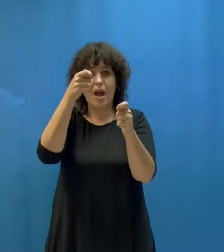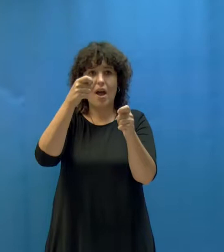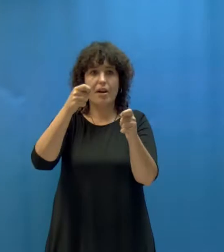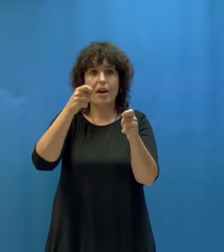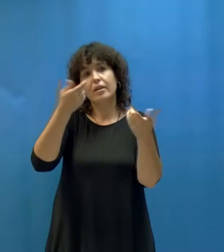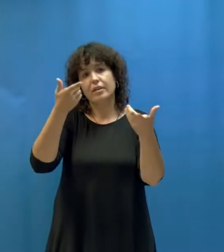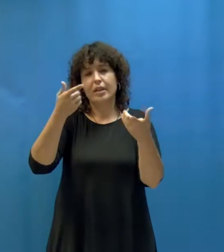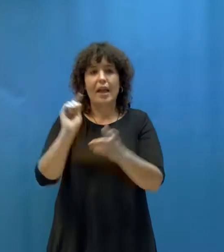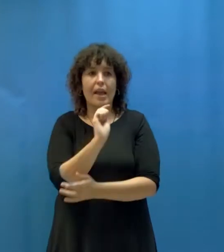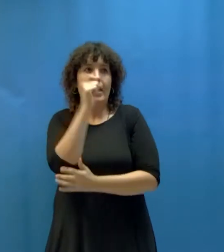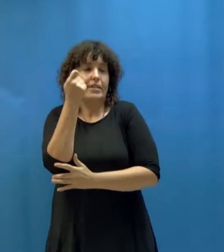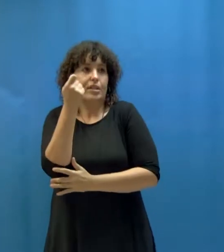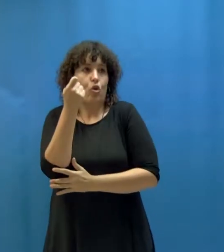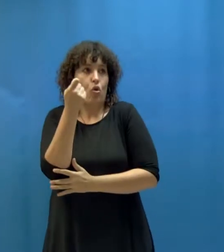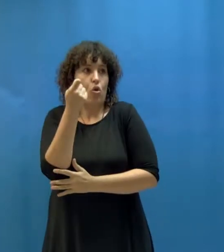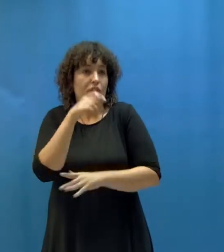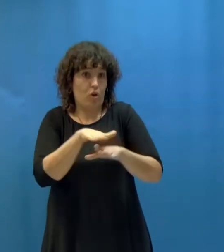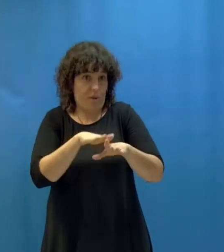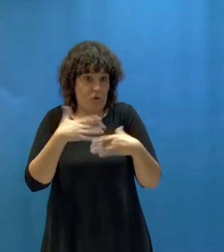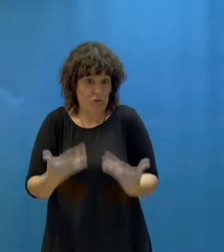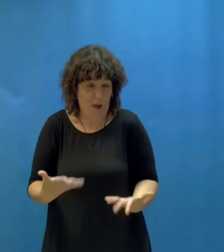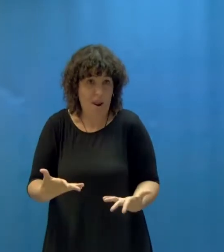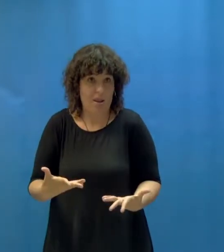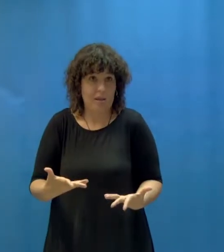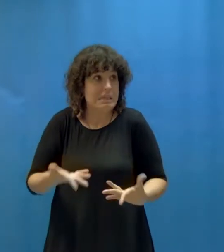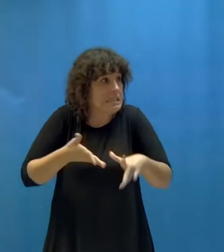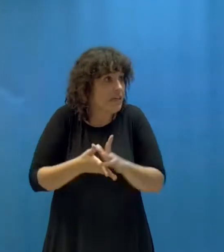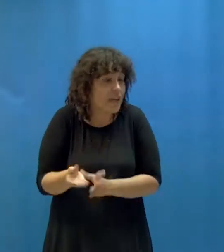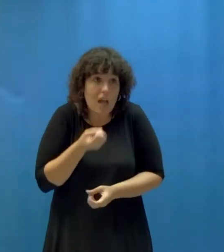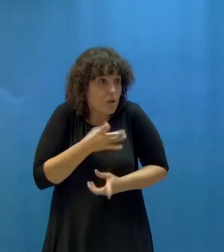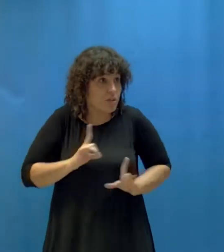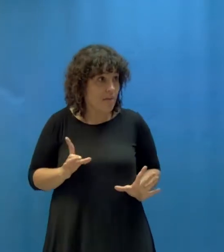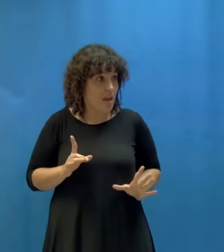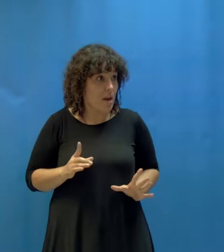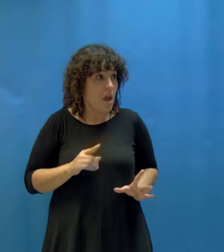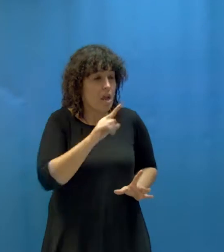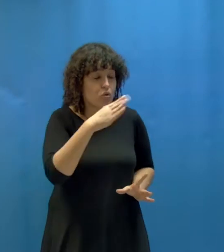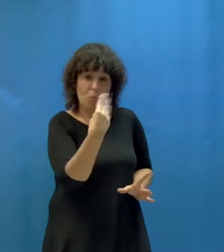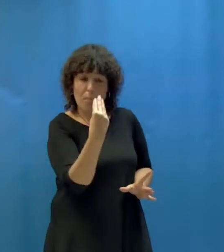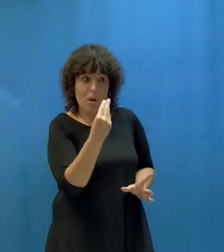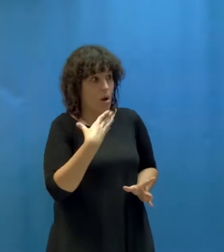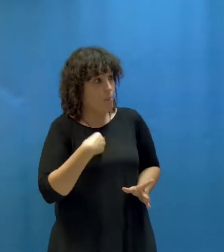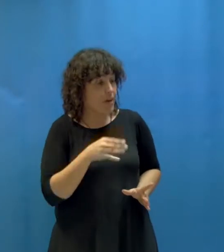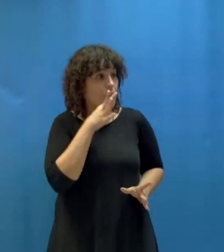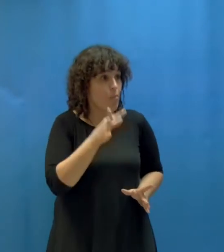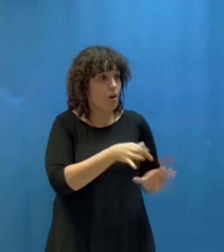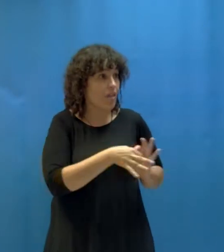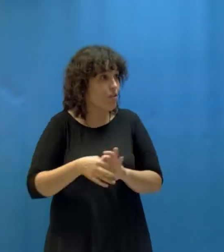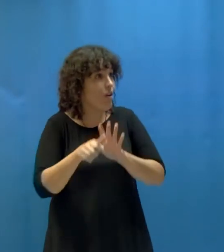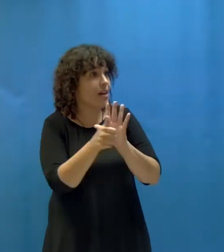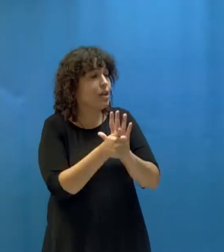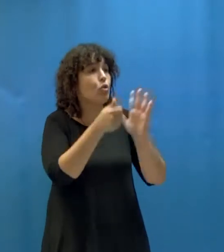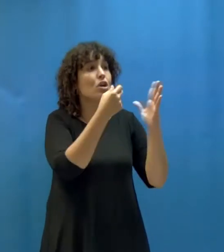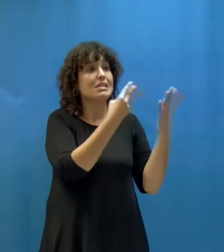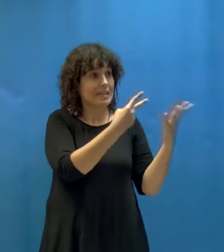y a la demagogia del Gobierno actual, no sería correcto y usted me podría llamar la atención acogiéndose al artículo 76, lo acaba de